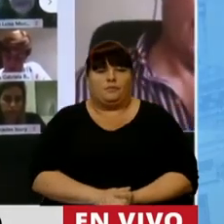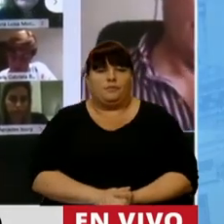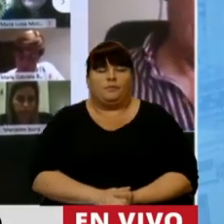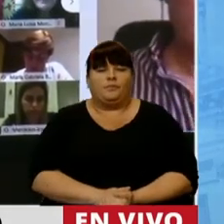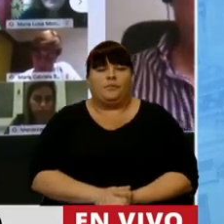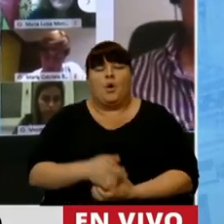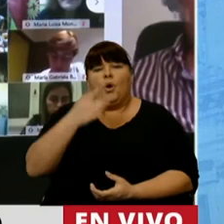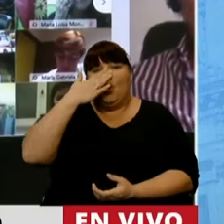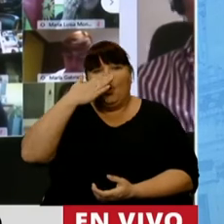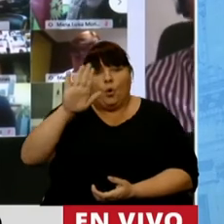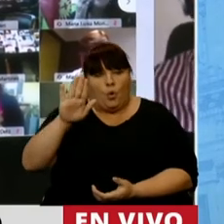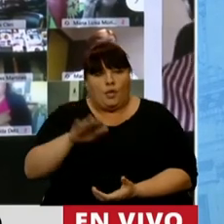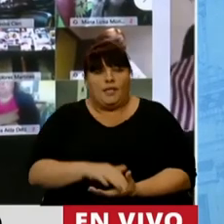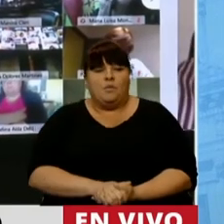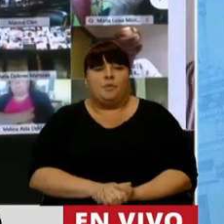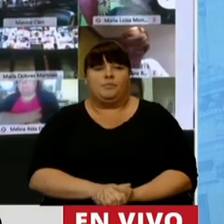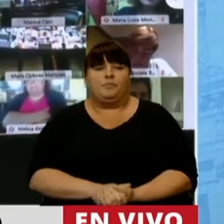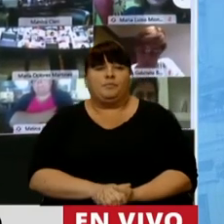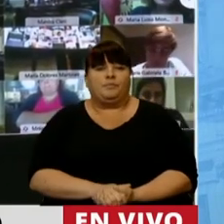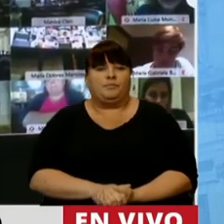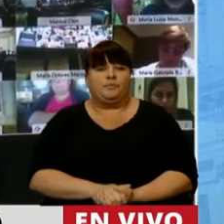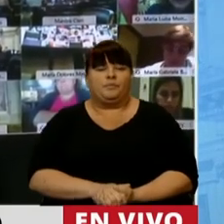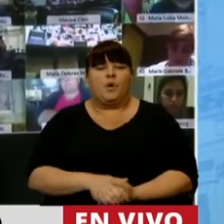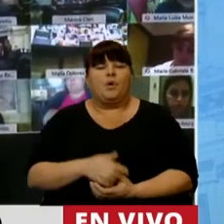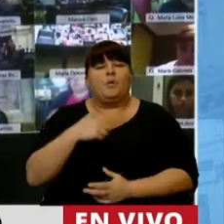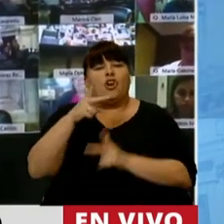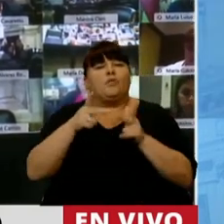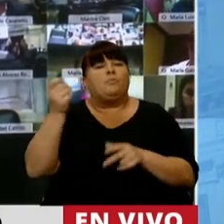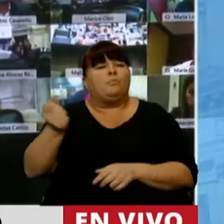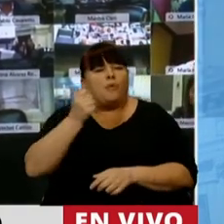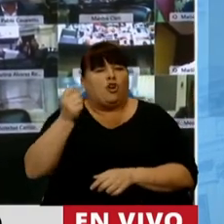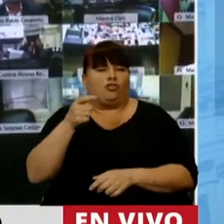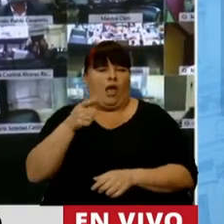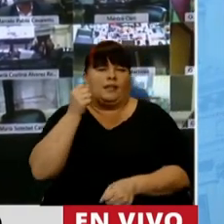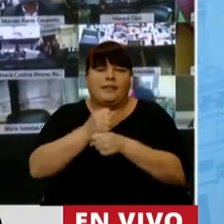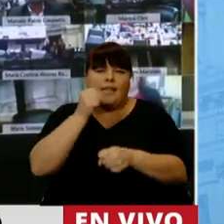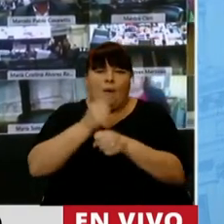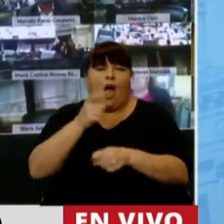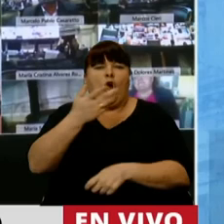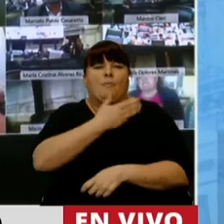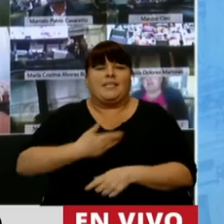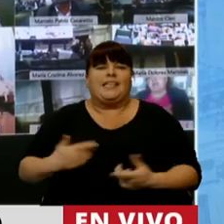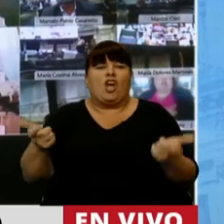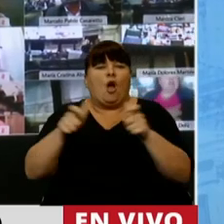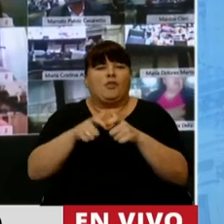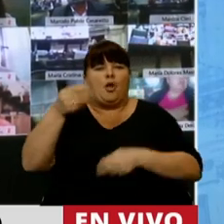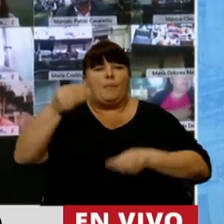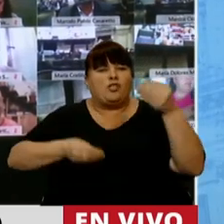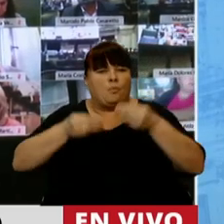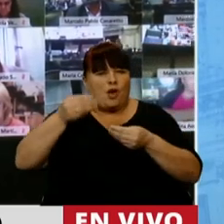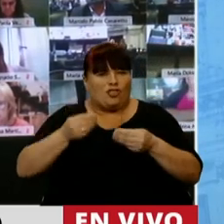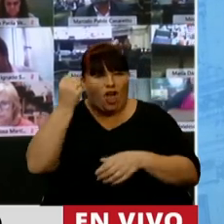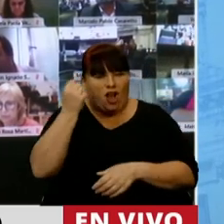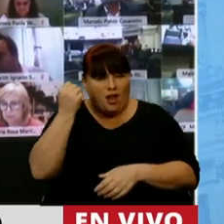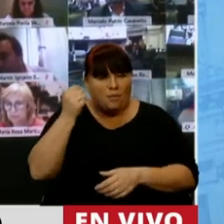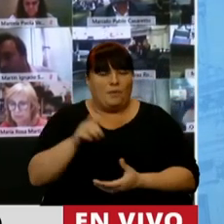Por último, señor presidente, quiero destacar la tarea del presidente de la Comisión de Presupuesto y